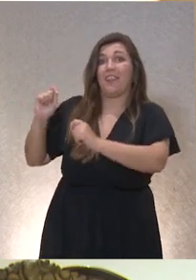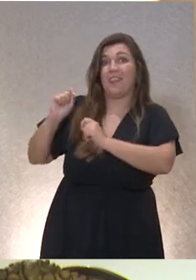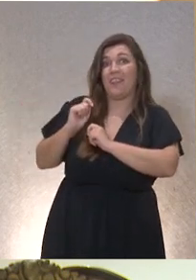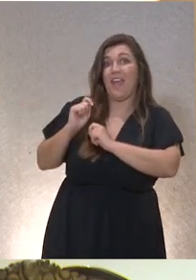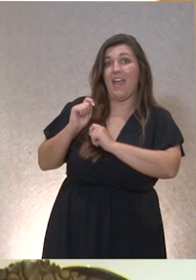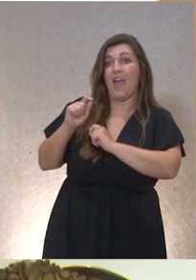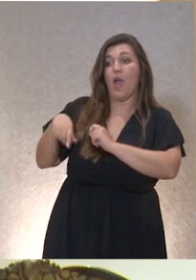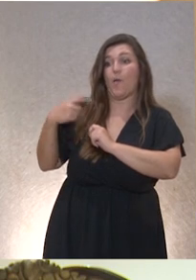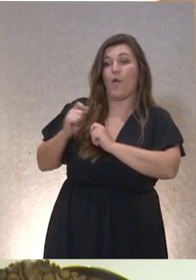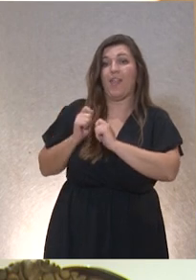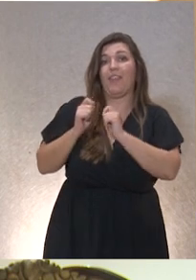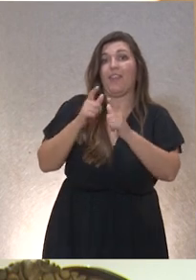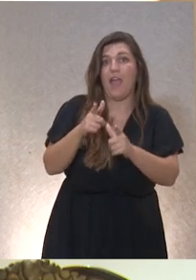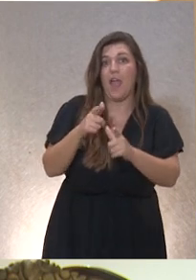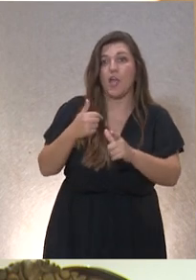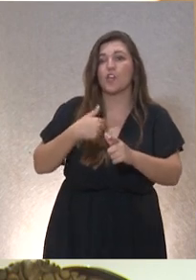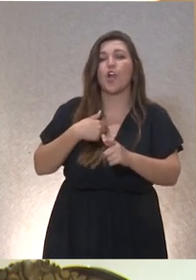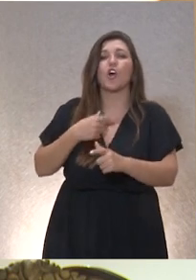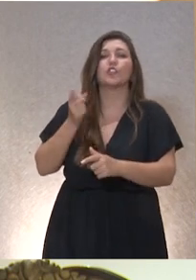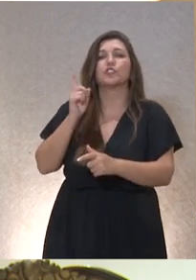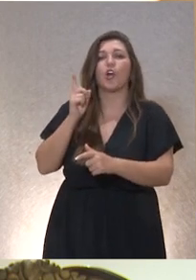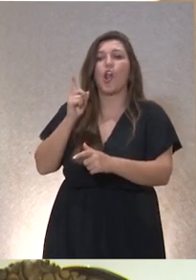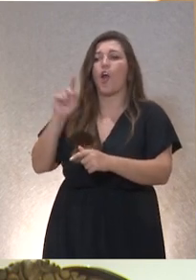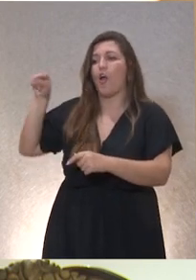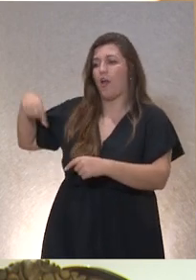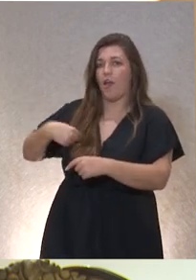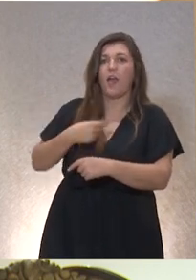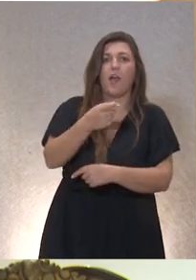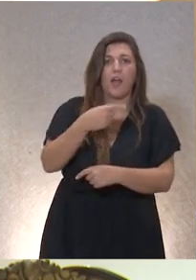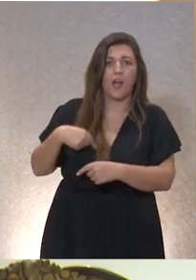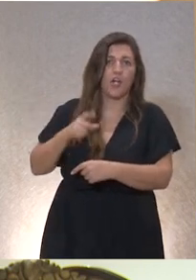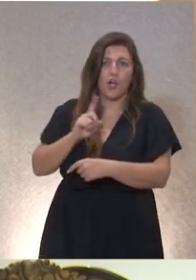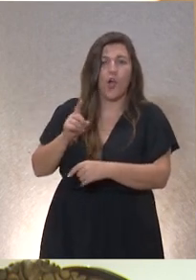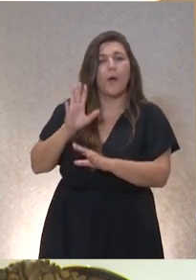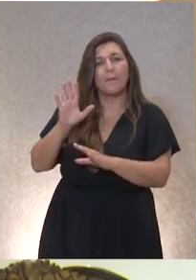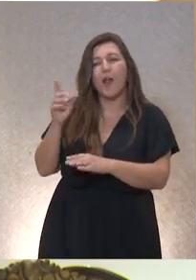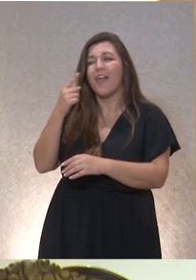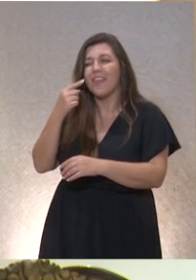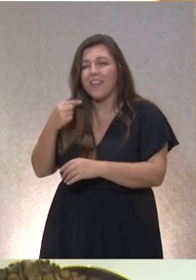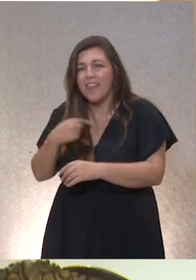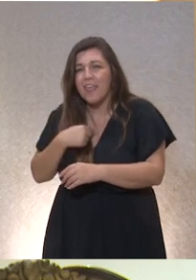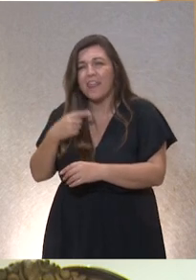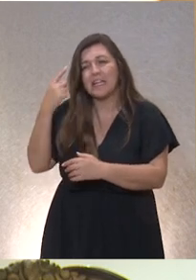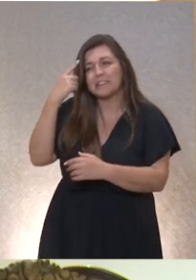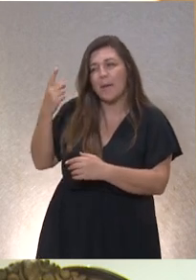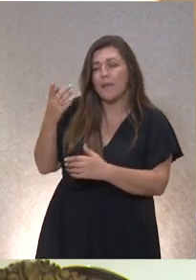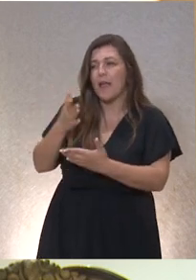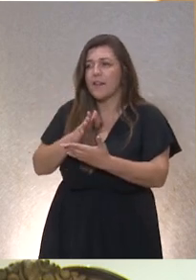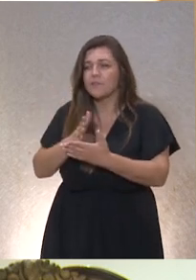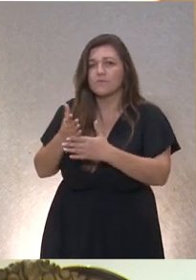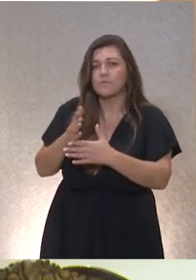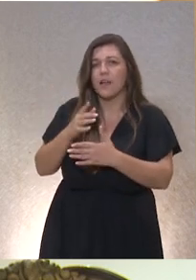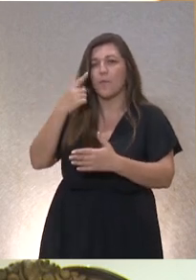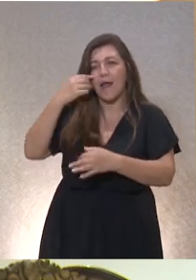Fuente el periodista no es un mero transmitor de lo que le dicen por interesante y sugestivo que sea su función es